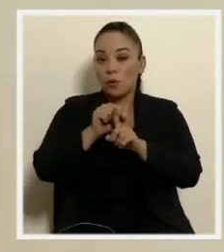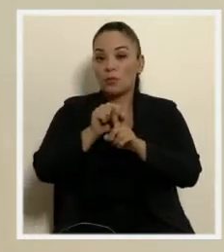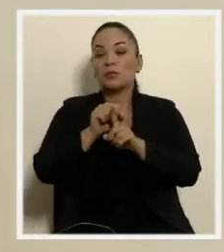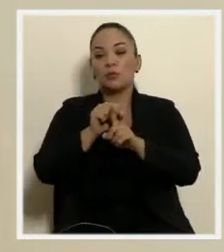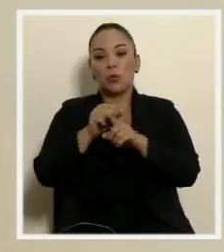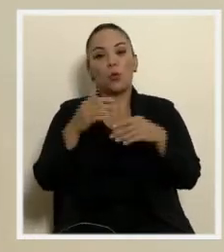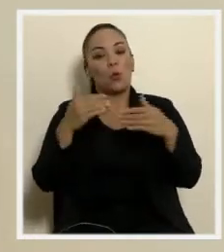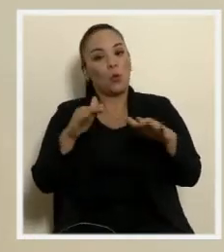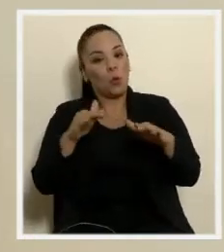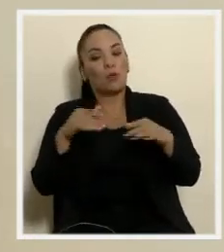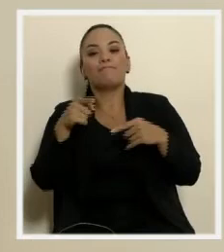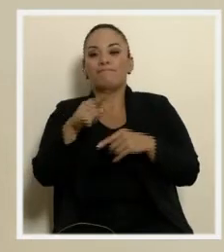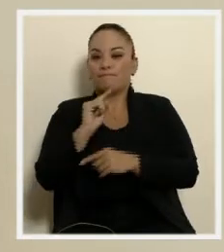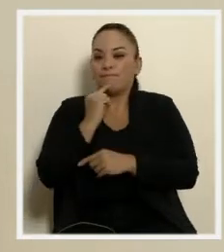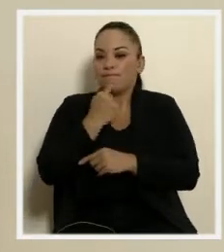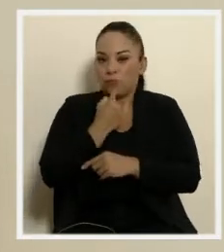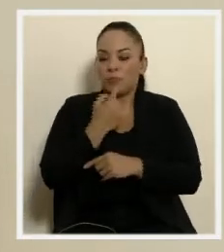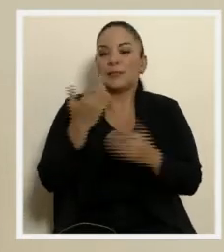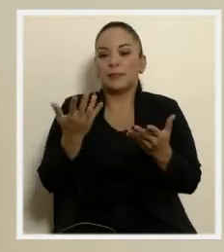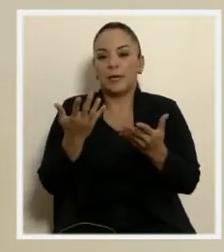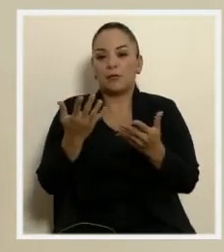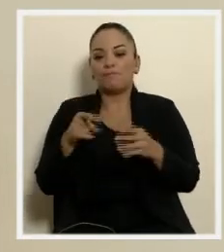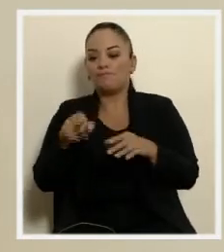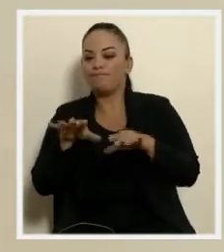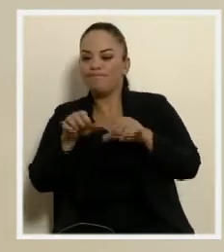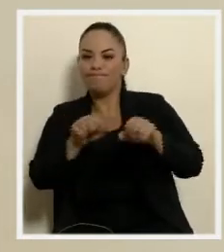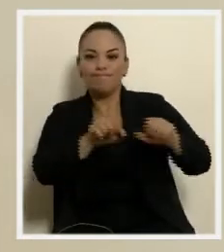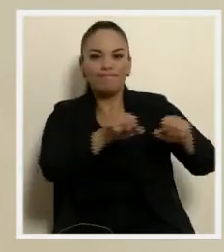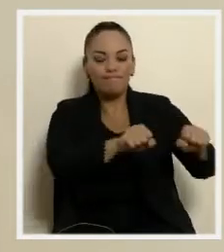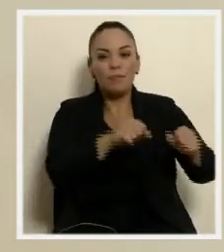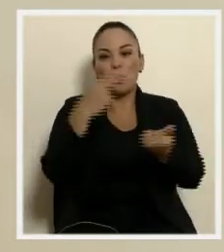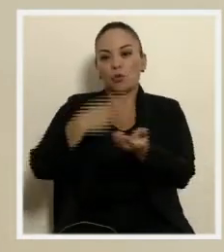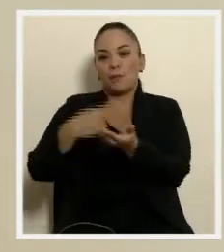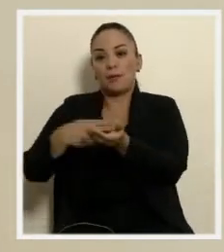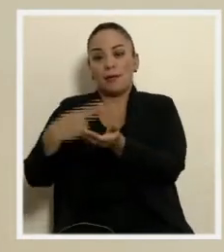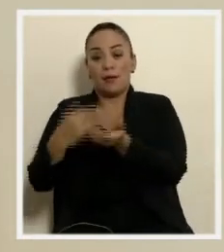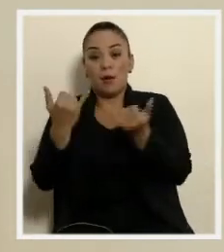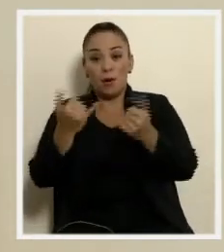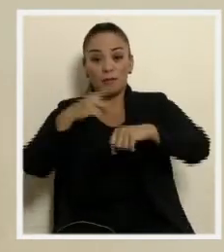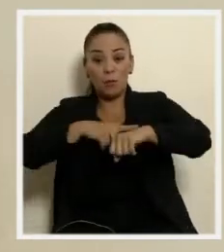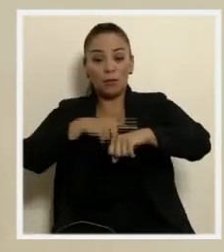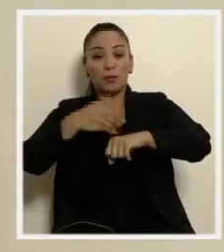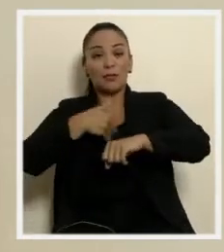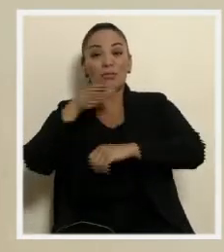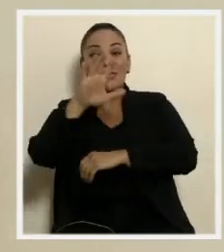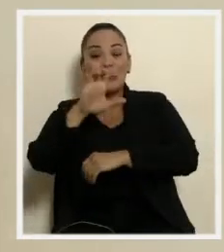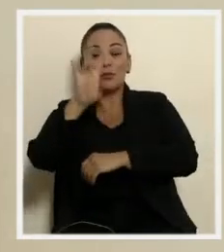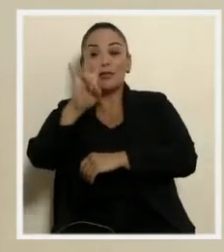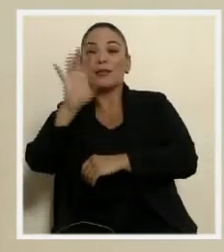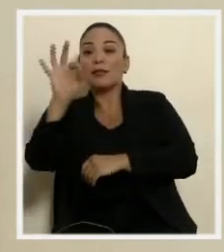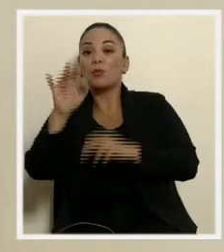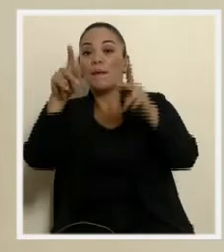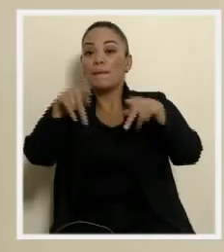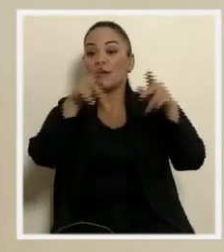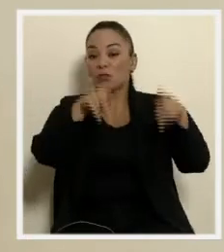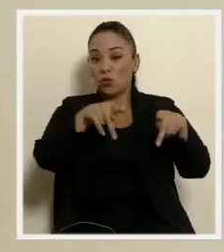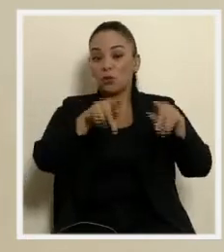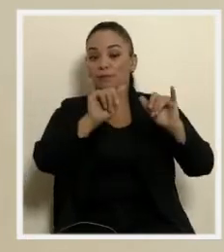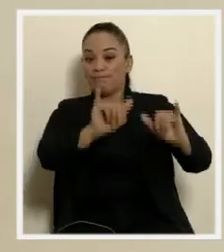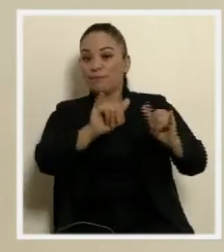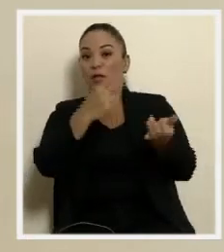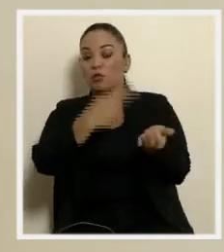de una situación crítica de ocupación hospitalaria, porque en este momento tenemos 579 personas